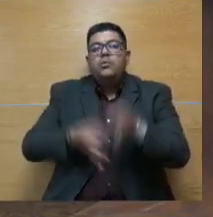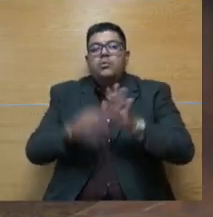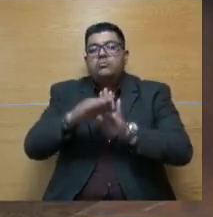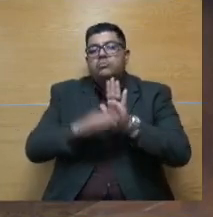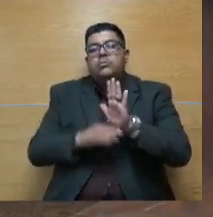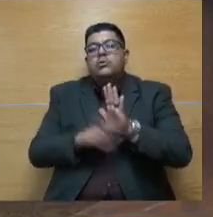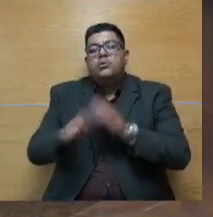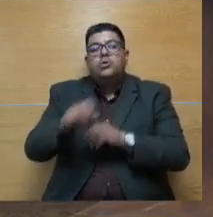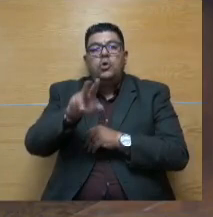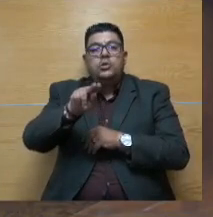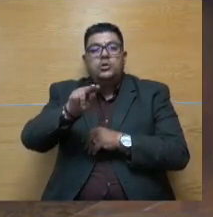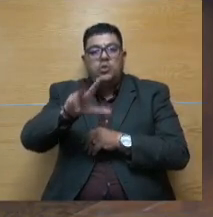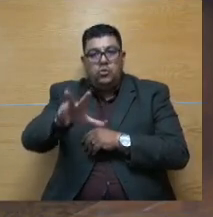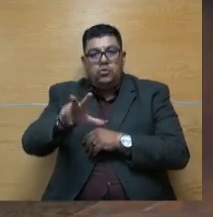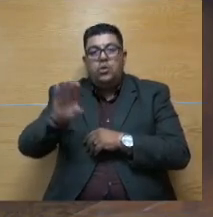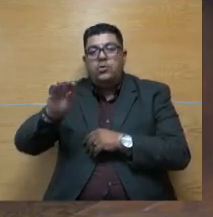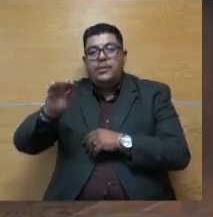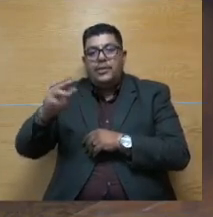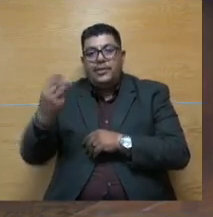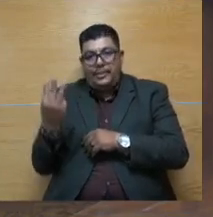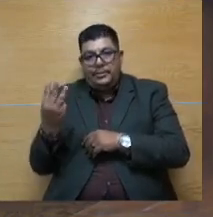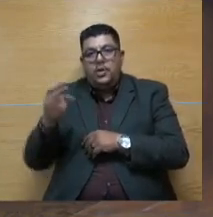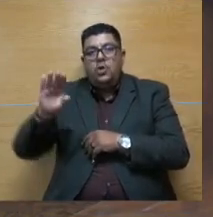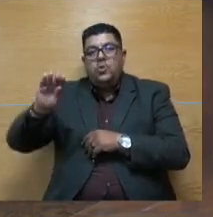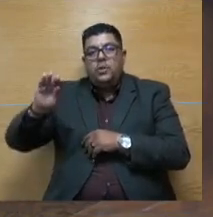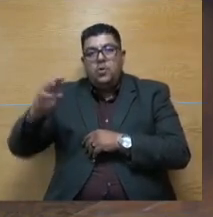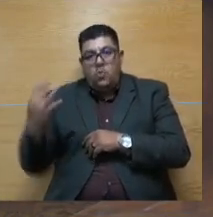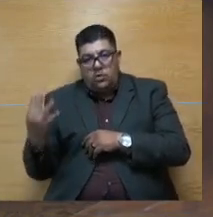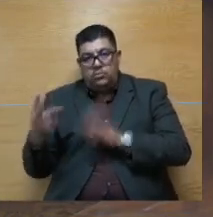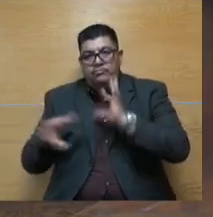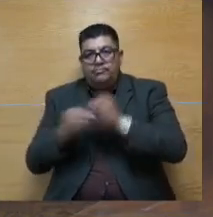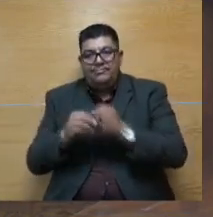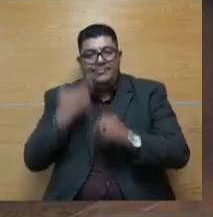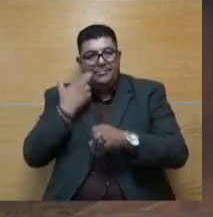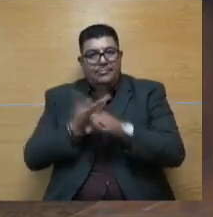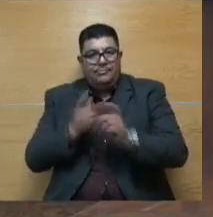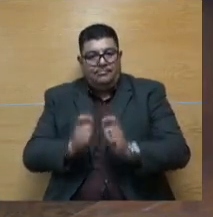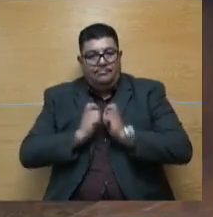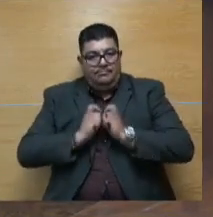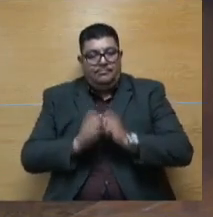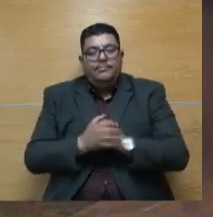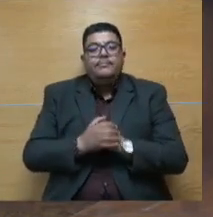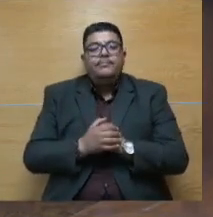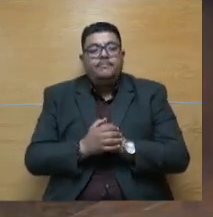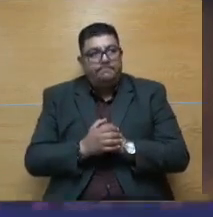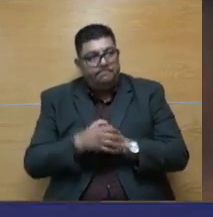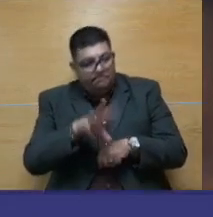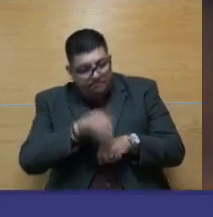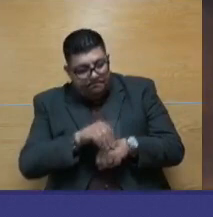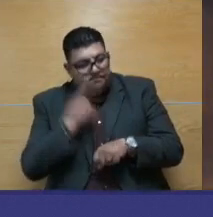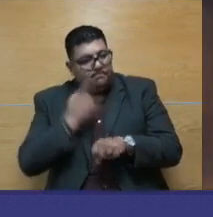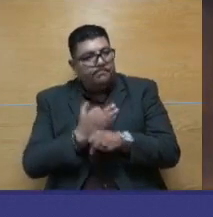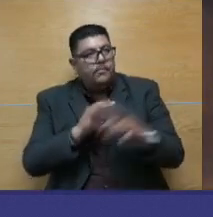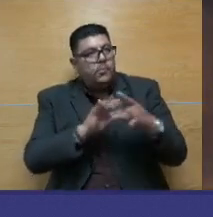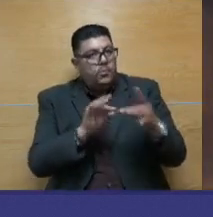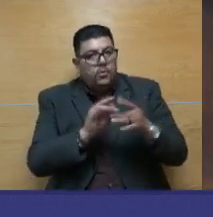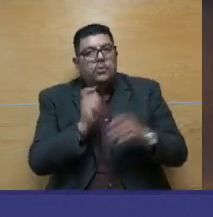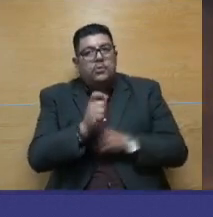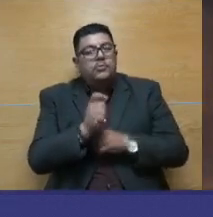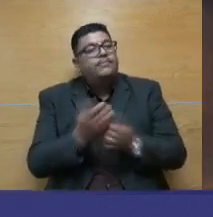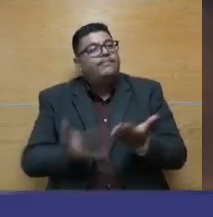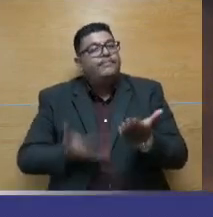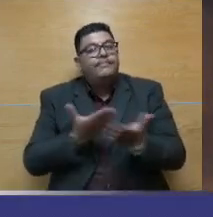88 93 y 94 de la ponencia a mi cargo con su autorización magistrado presidente magistrada magistrado